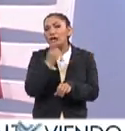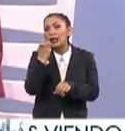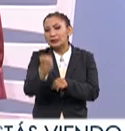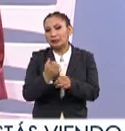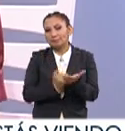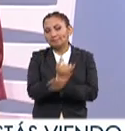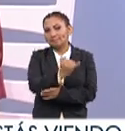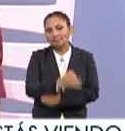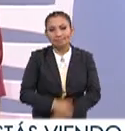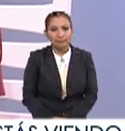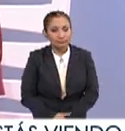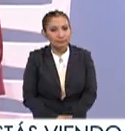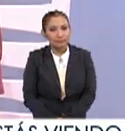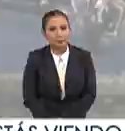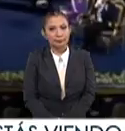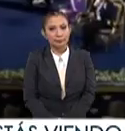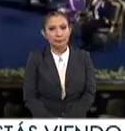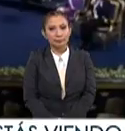de esta decisión.